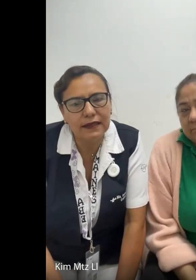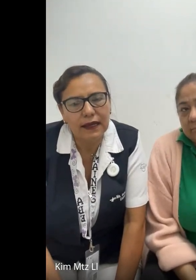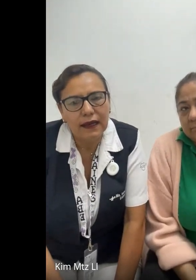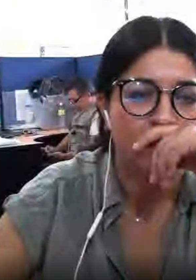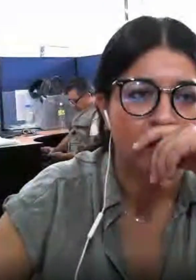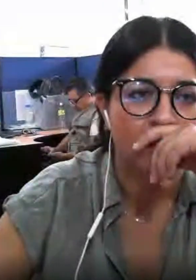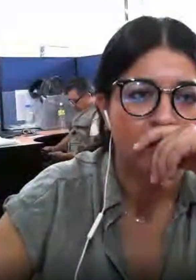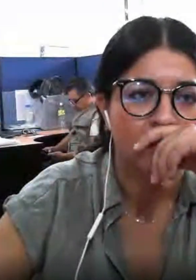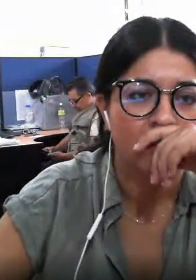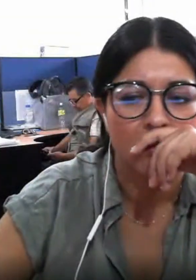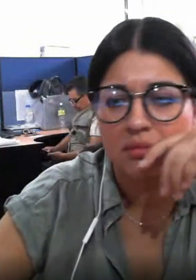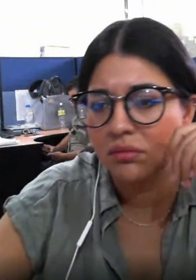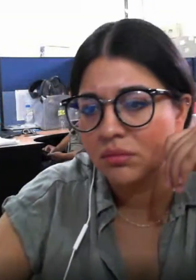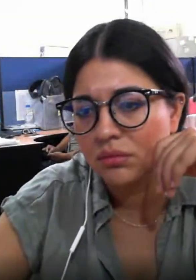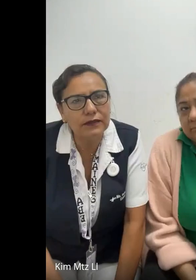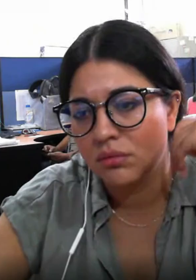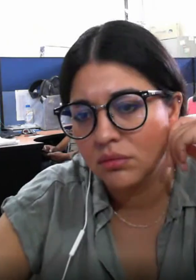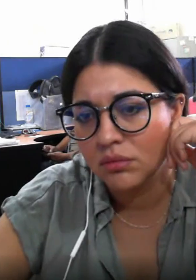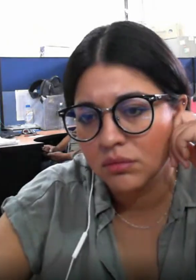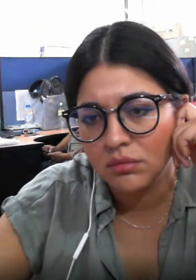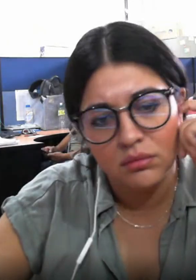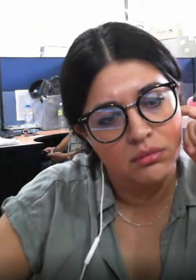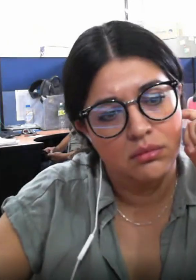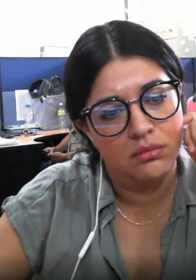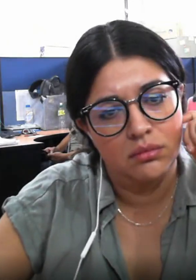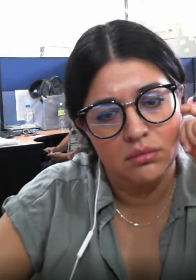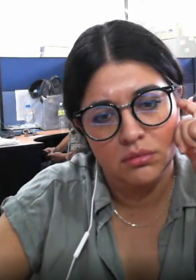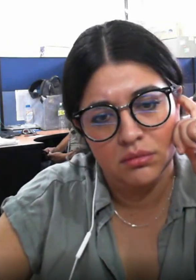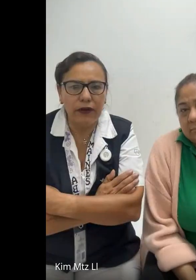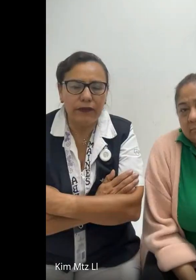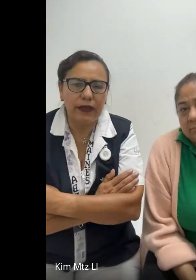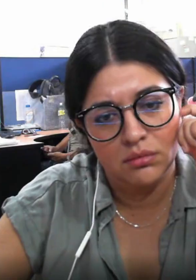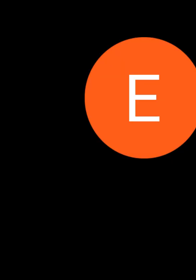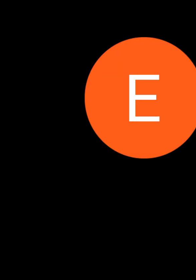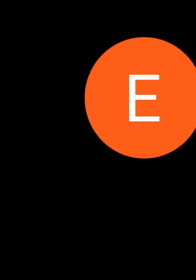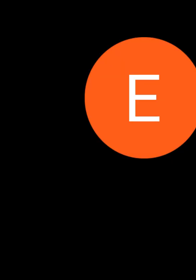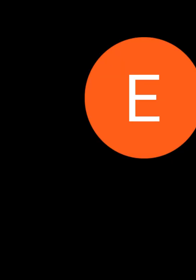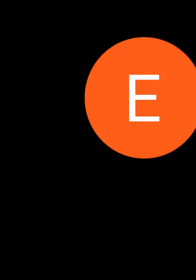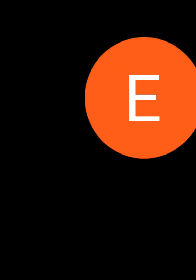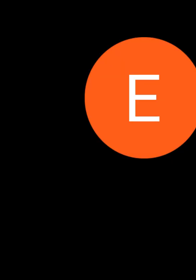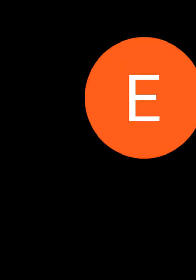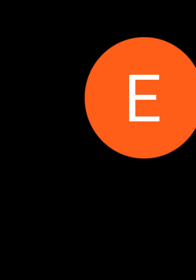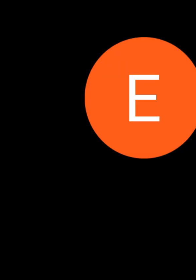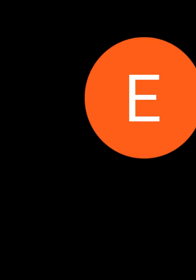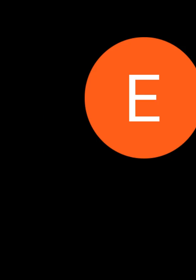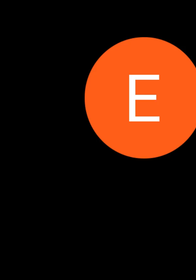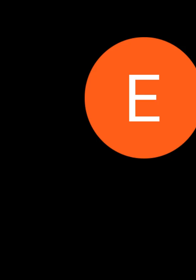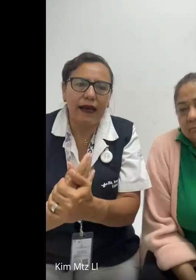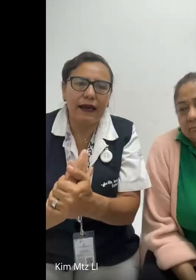pacientes que son sordomudos y el objetivo es